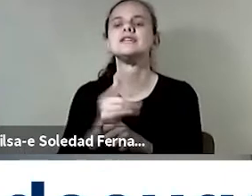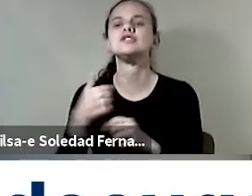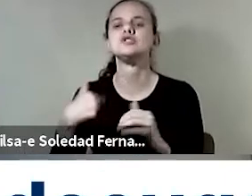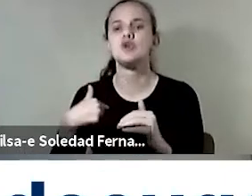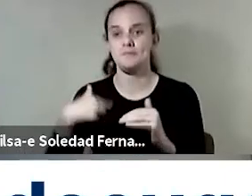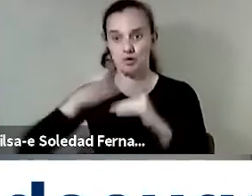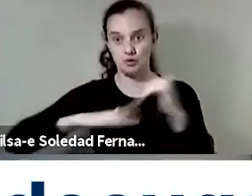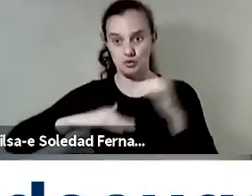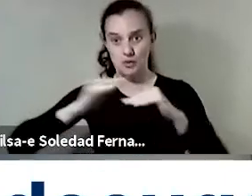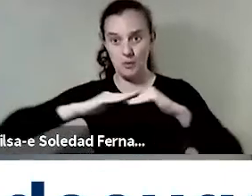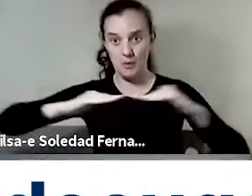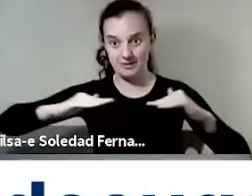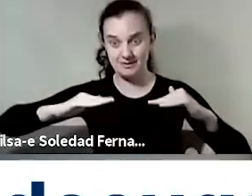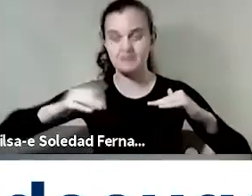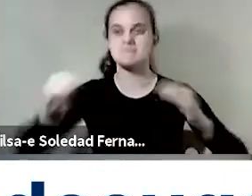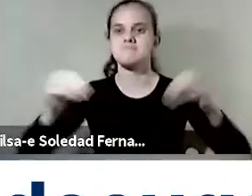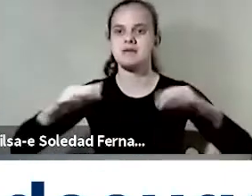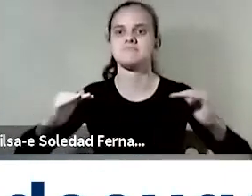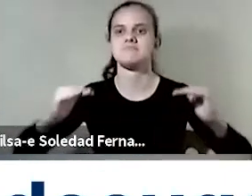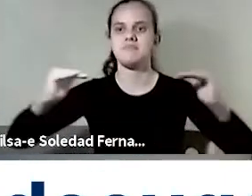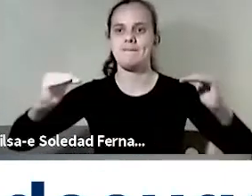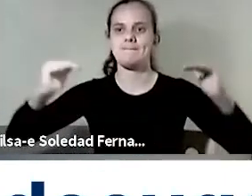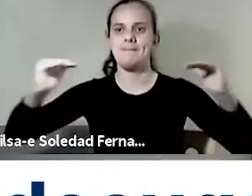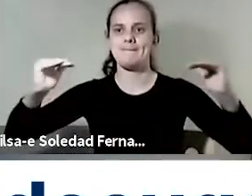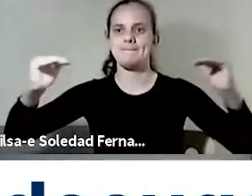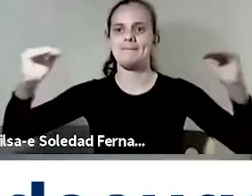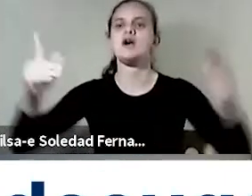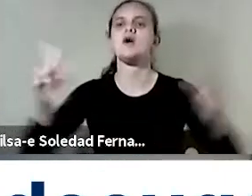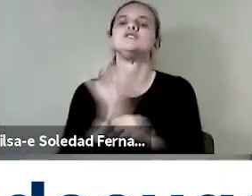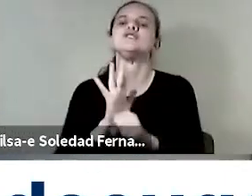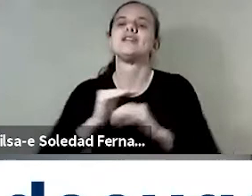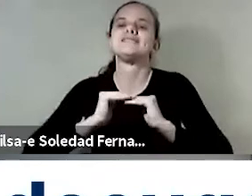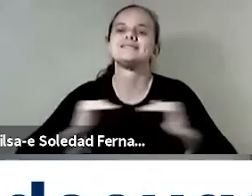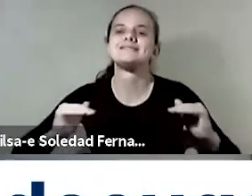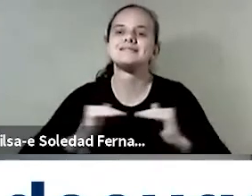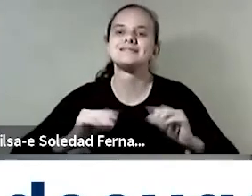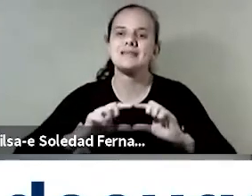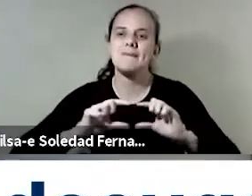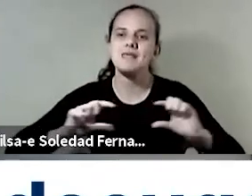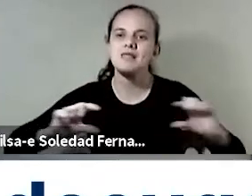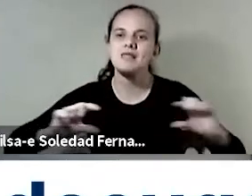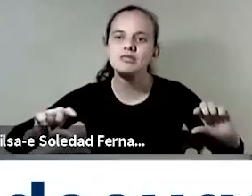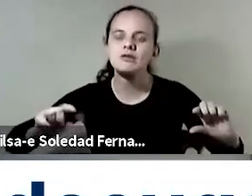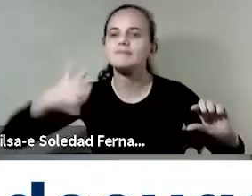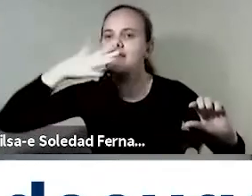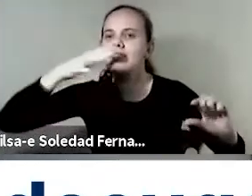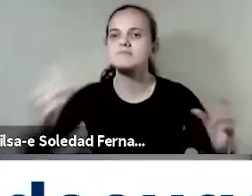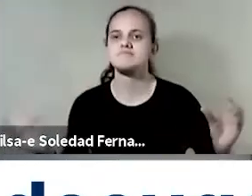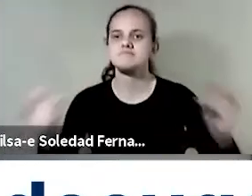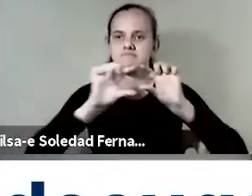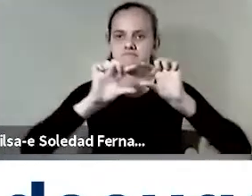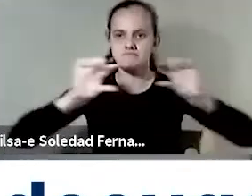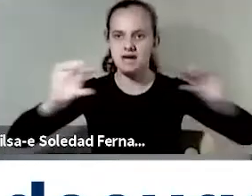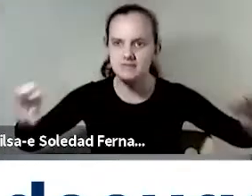Escalabilidad es algo que yo puedo construir una base y después puedo seguir construyendo encima y encima y encima sin que, como